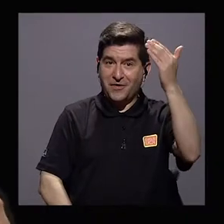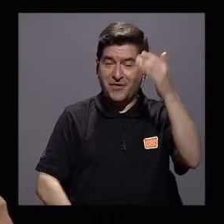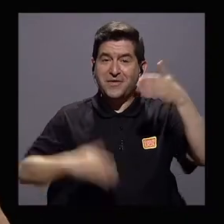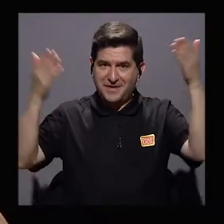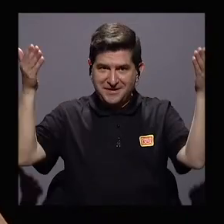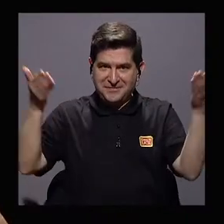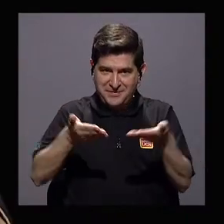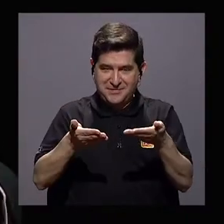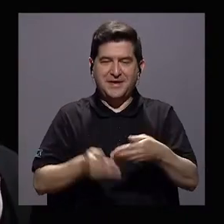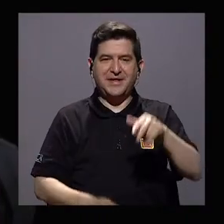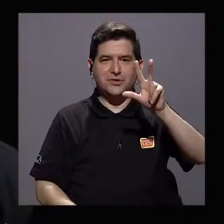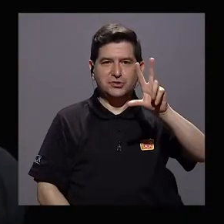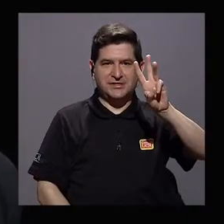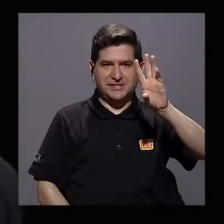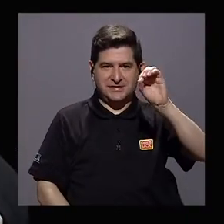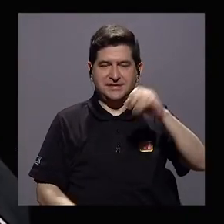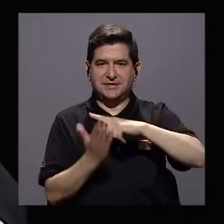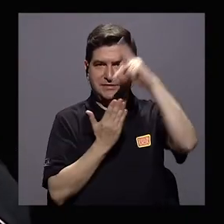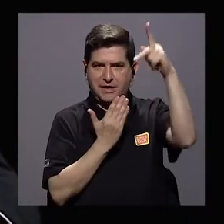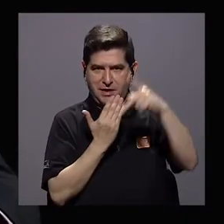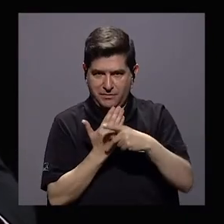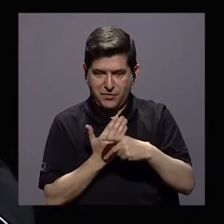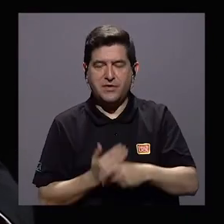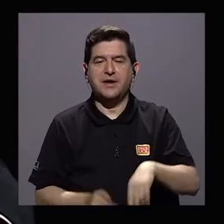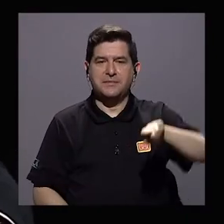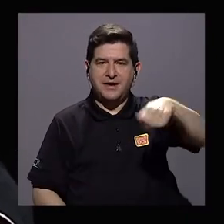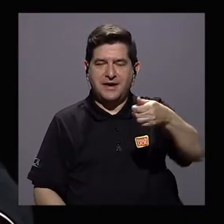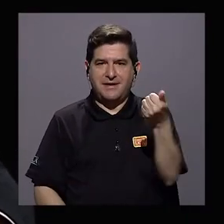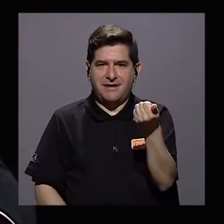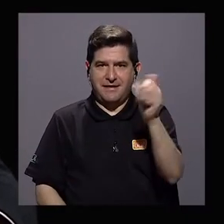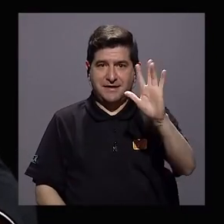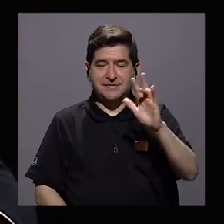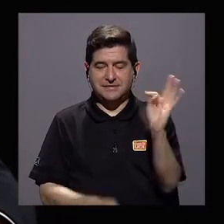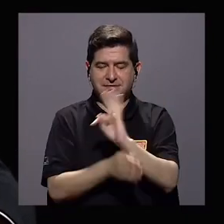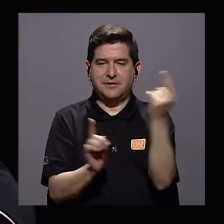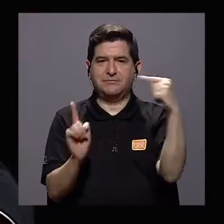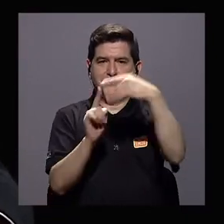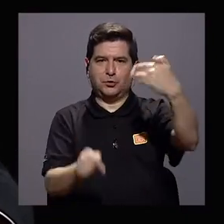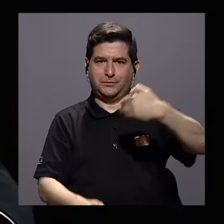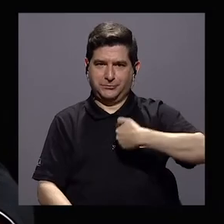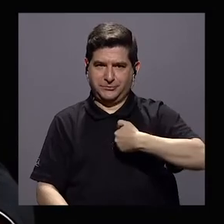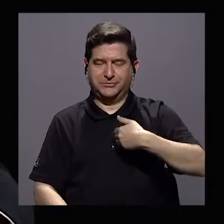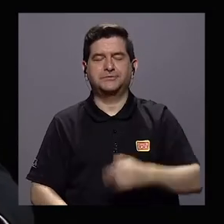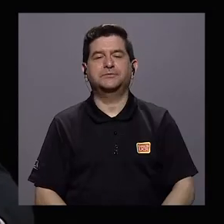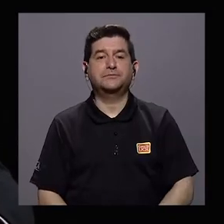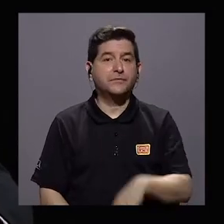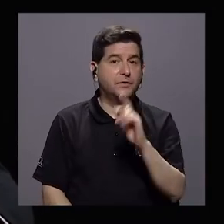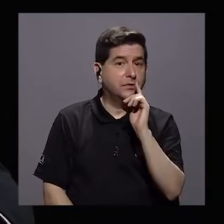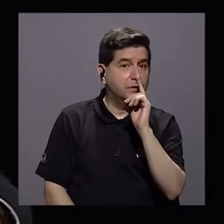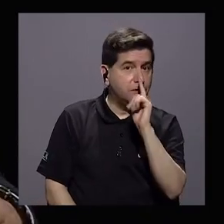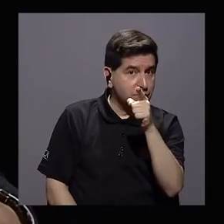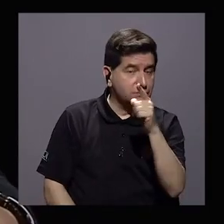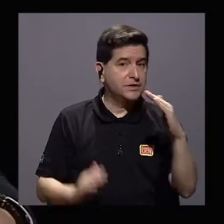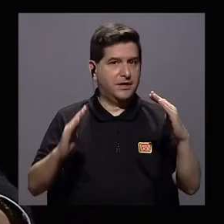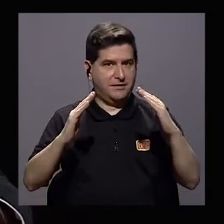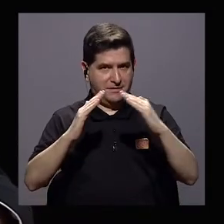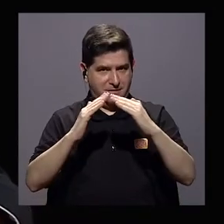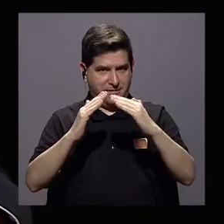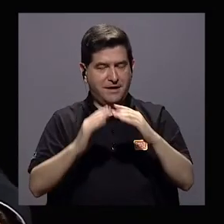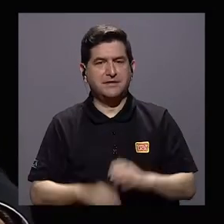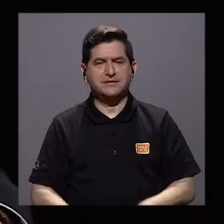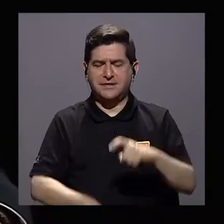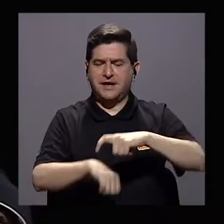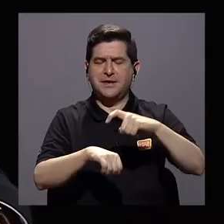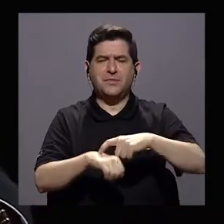Hola, bienvenidos y bienvenidas a 360, un programa más de este Canal 15, donde hacemos televisión con sentido. Usted en su casa, a